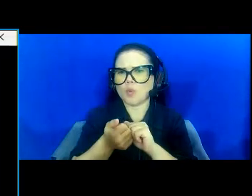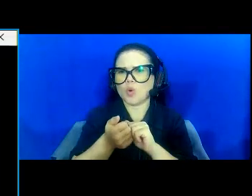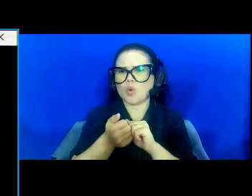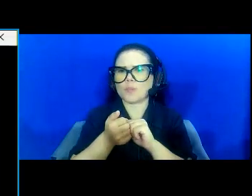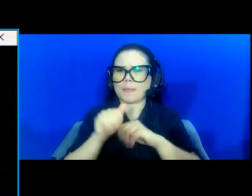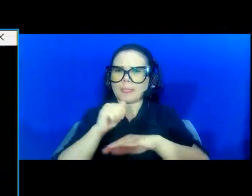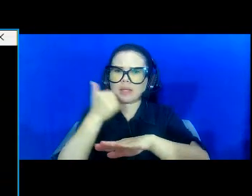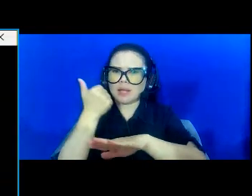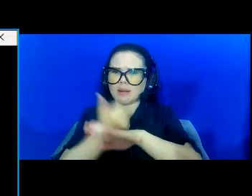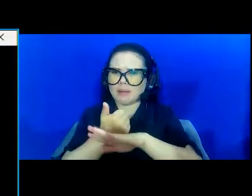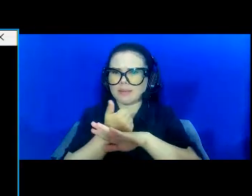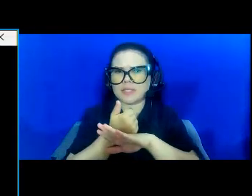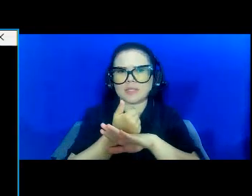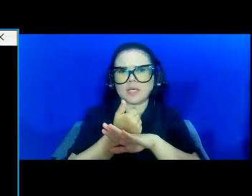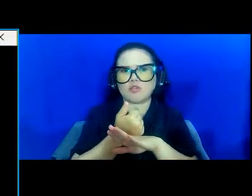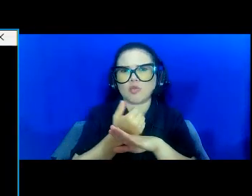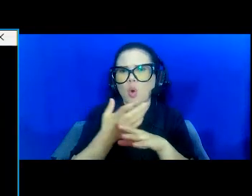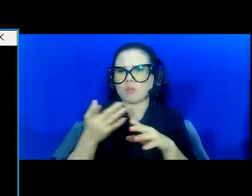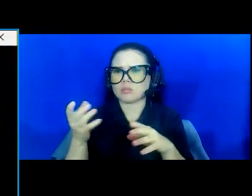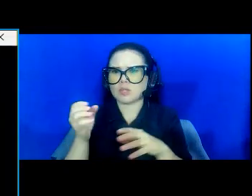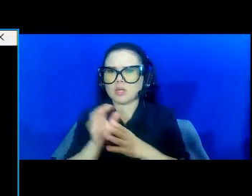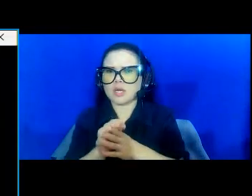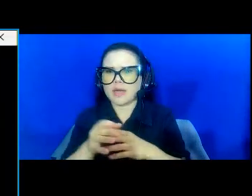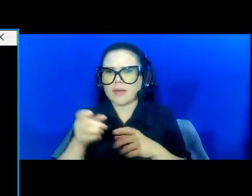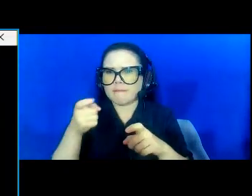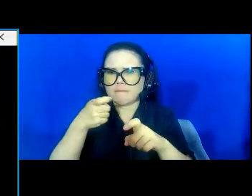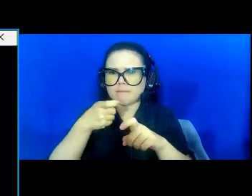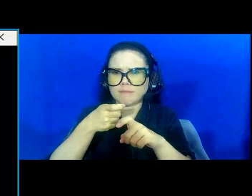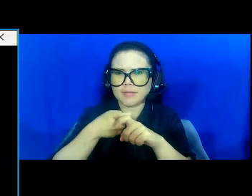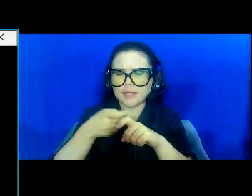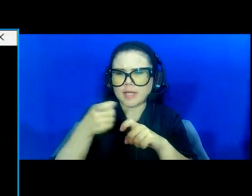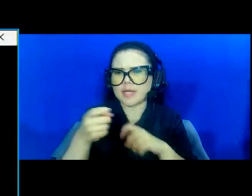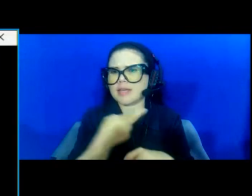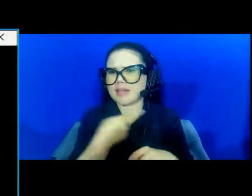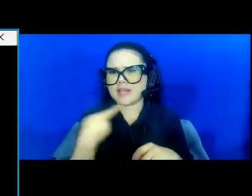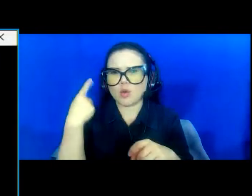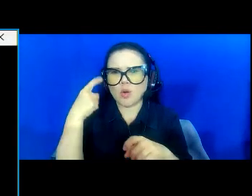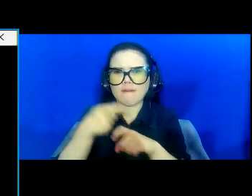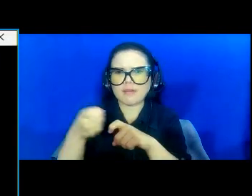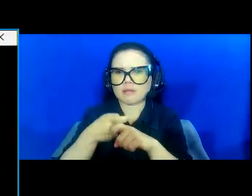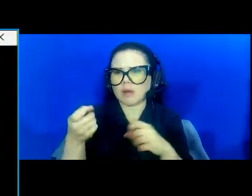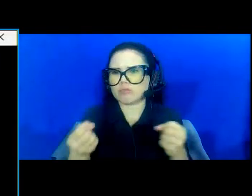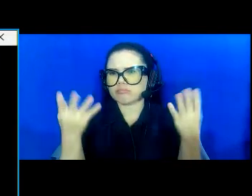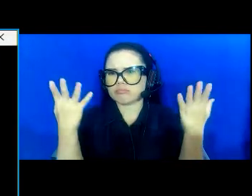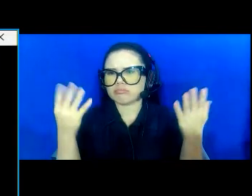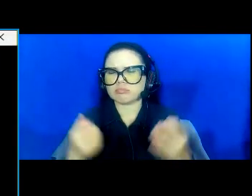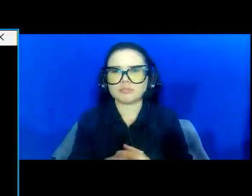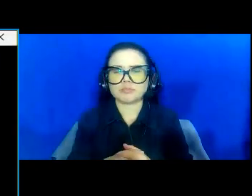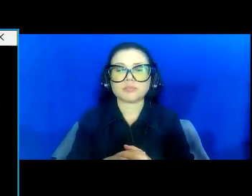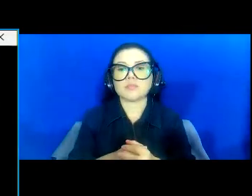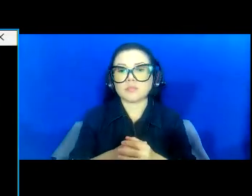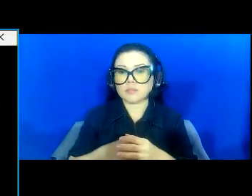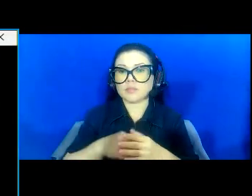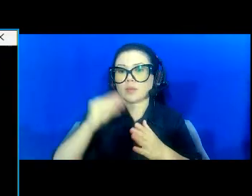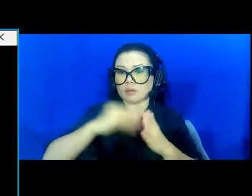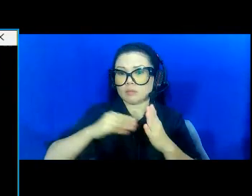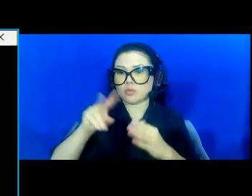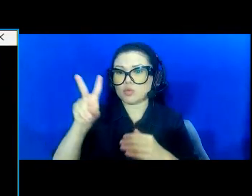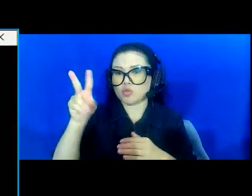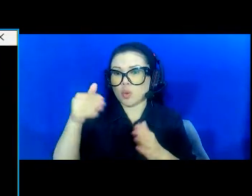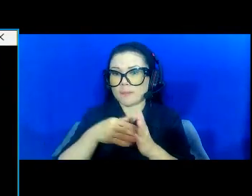de vulnerabilidad? Eso lo establece CDC hace un artículo que se publicó para el 2002, en donde se establecieron un montón